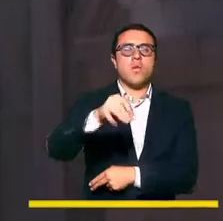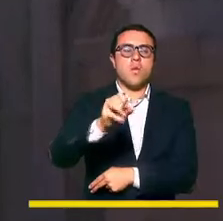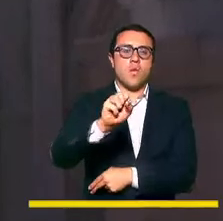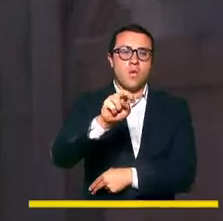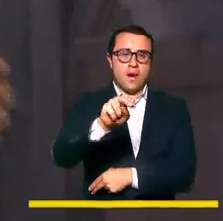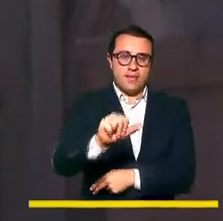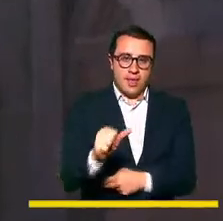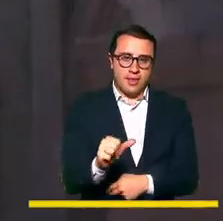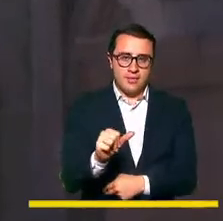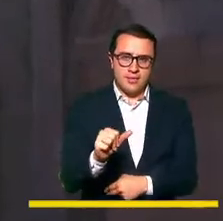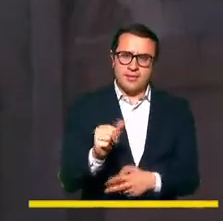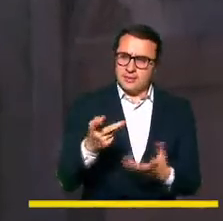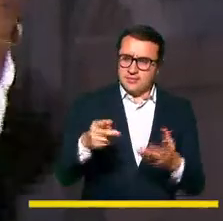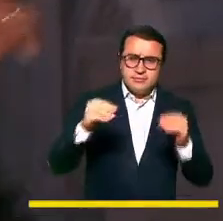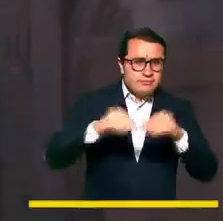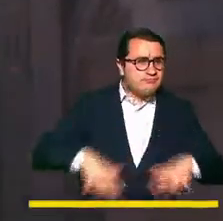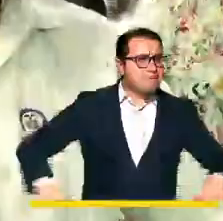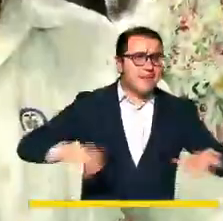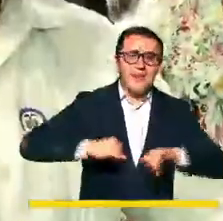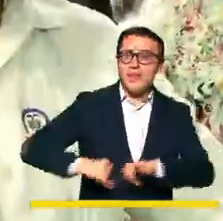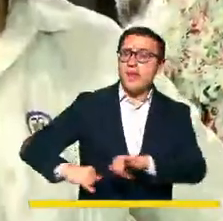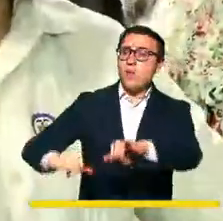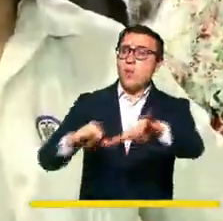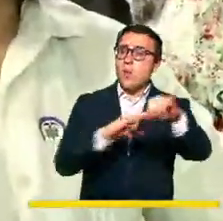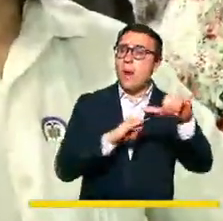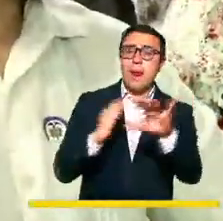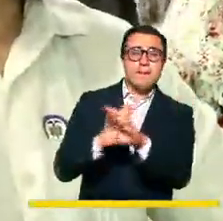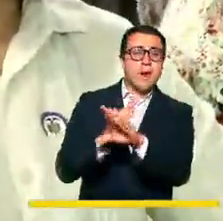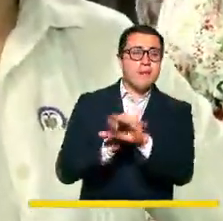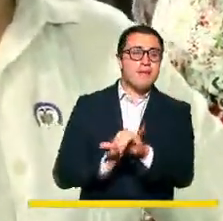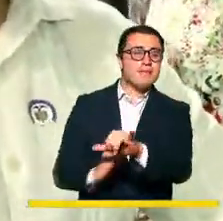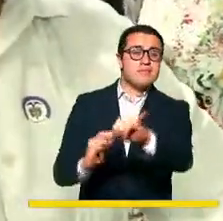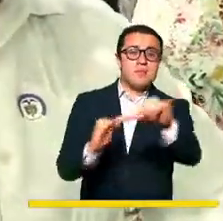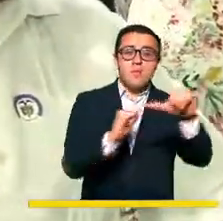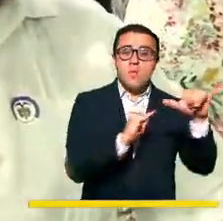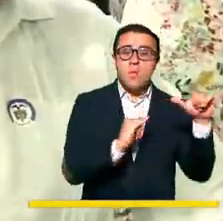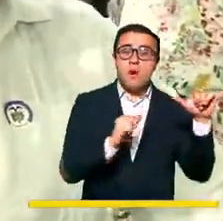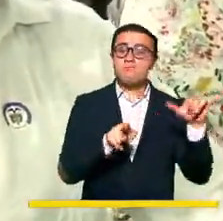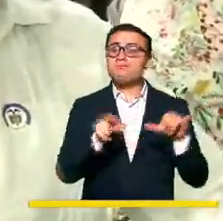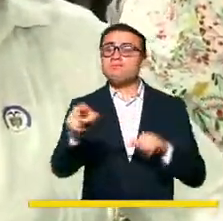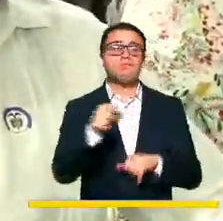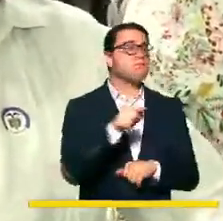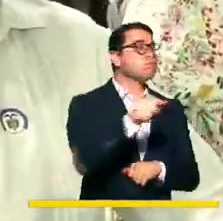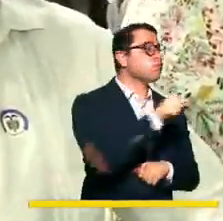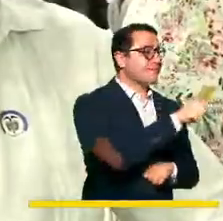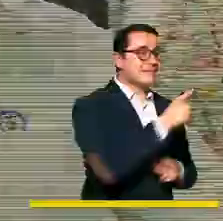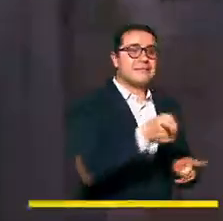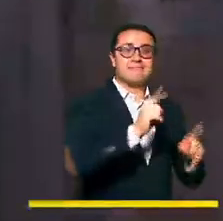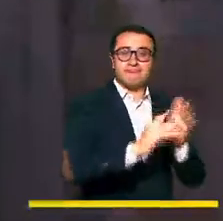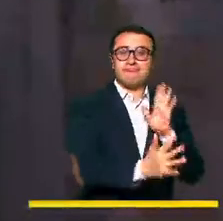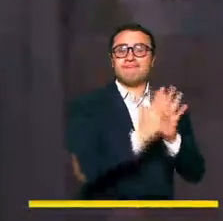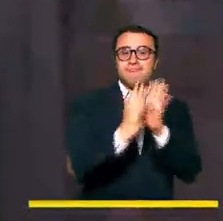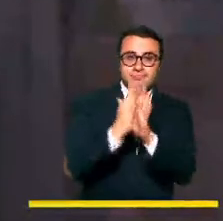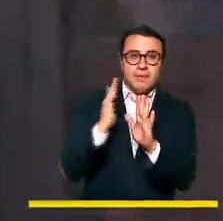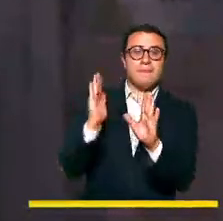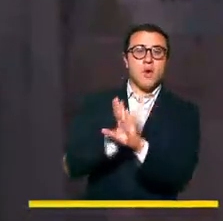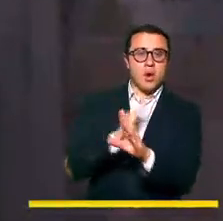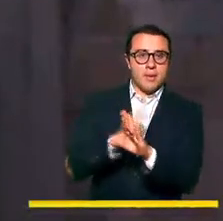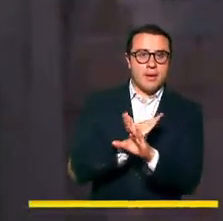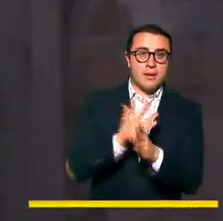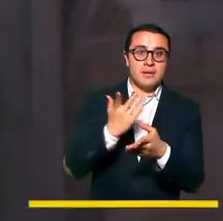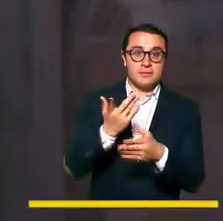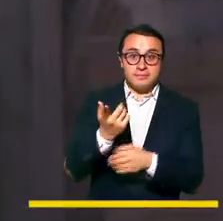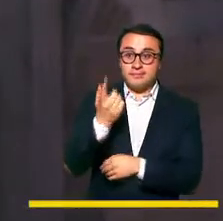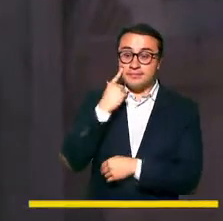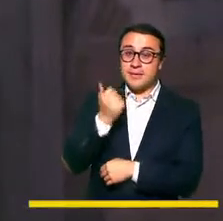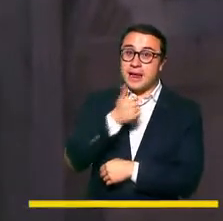Entonces, en la Mojana el problema es el mismo. Vayamos a donde vayamos, nos lo van a decir. El mercurio de